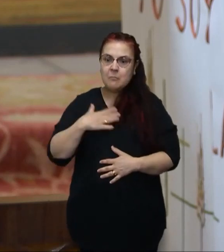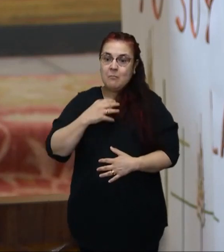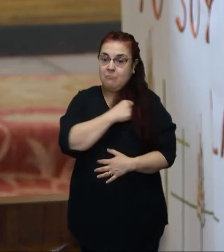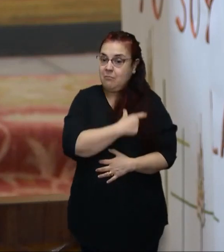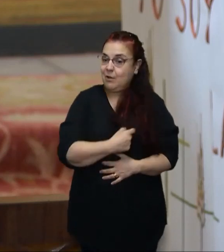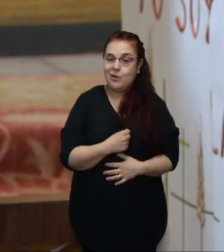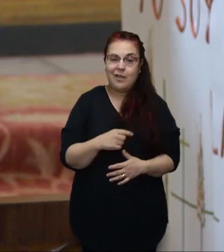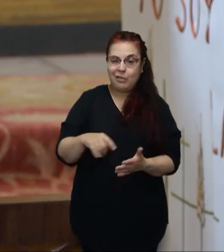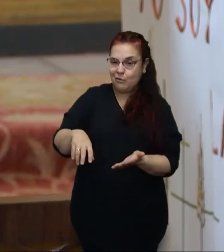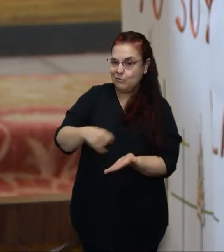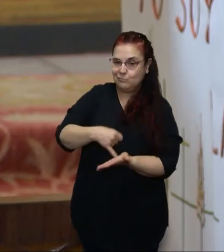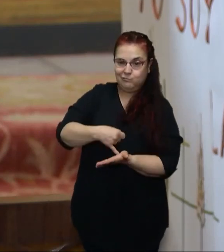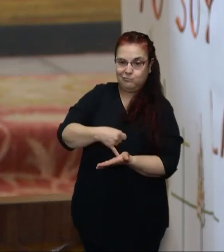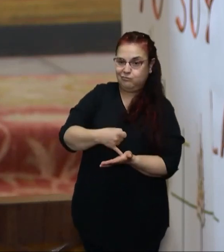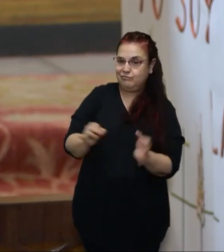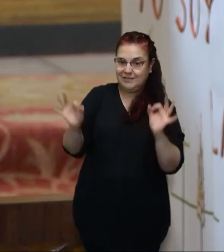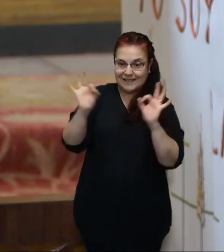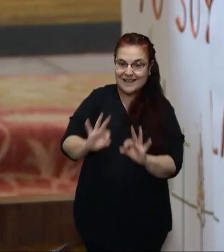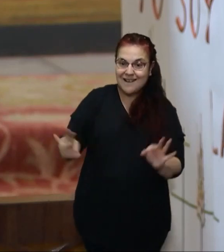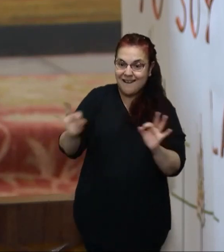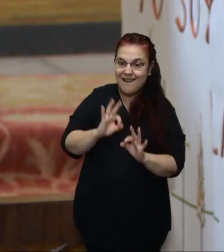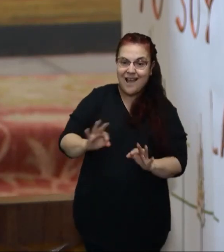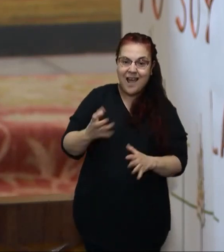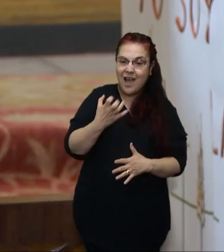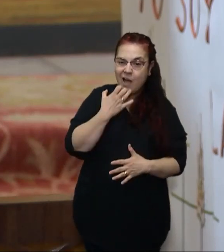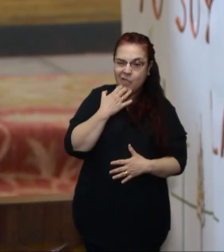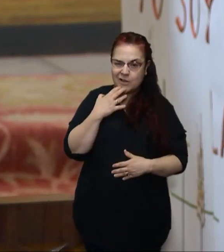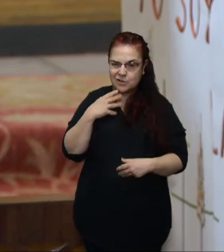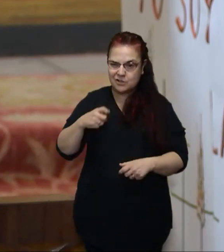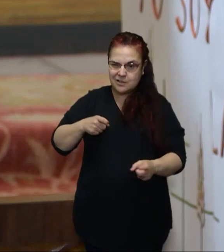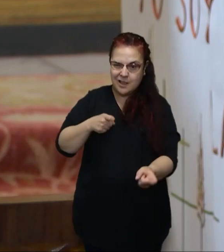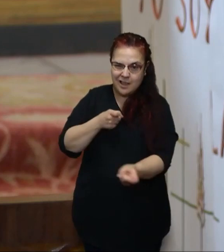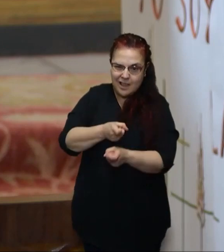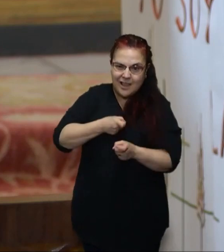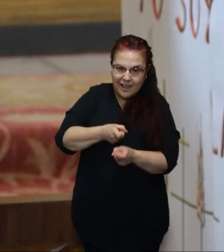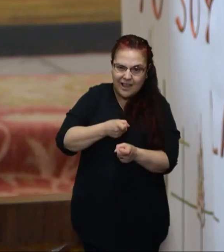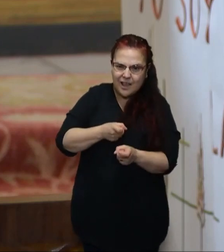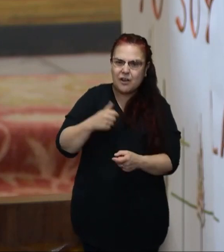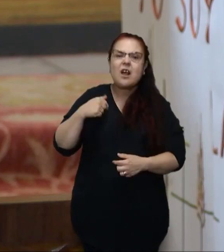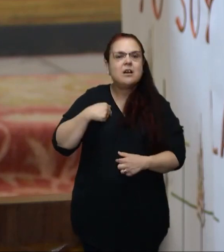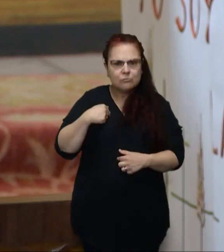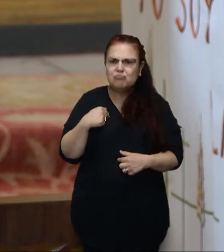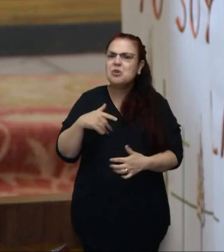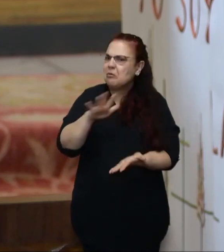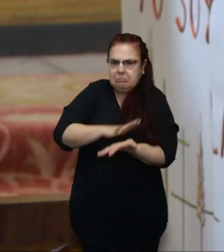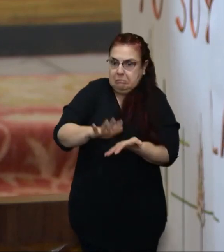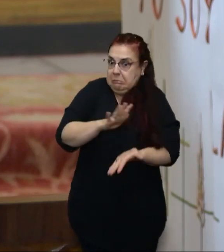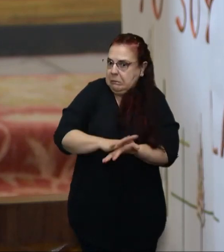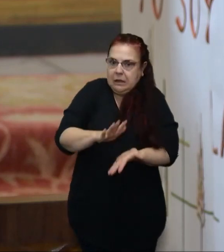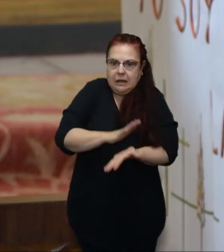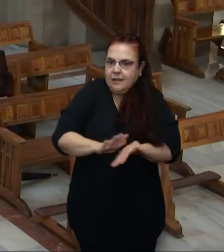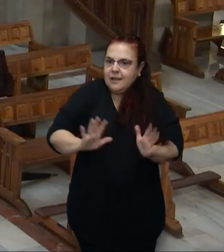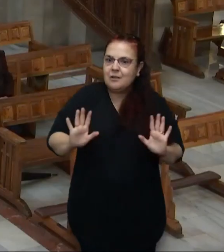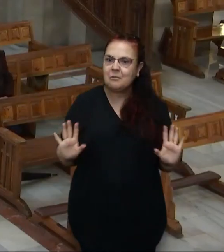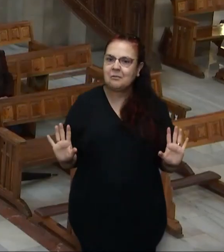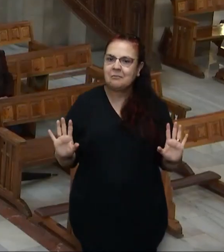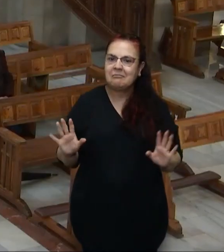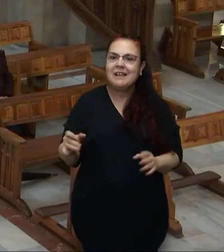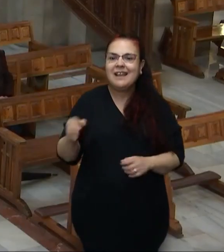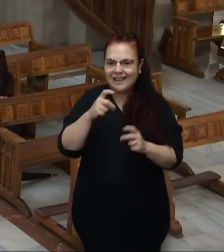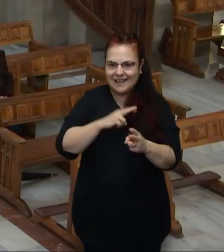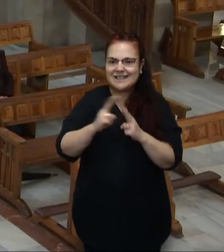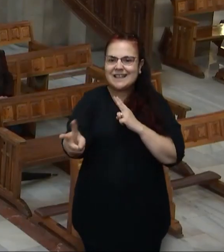no tiembla. Si me declaran la guerra, me siento tranquilo.